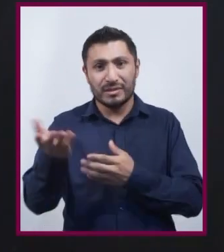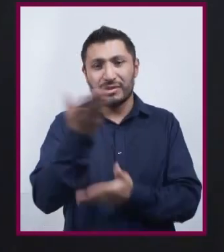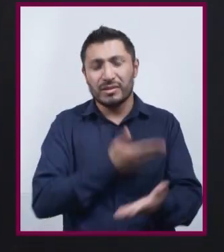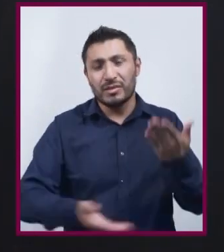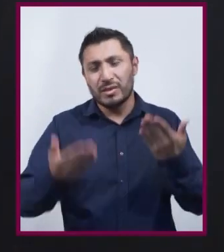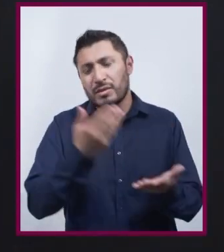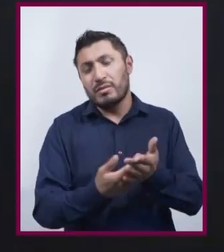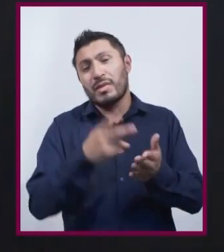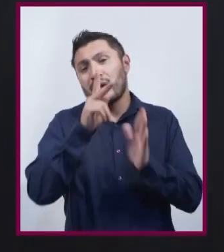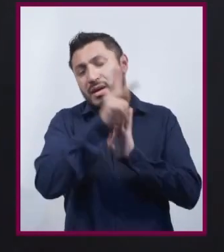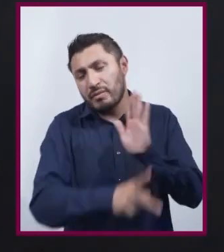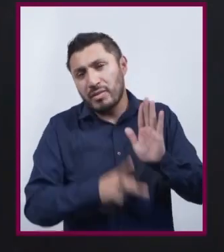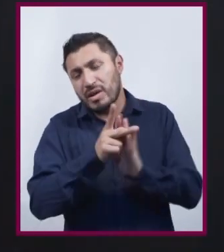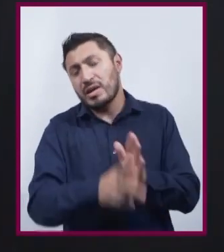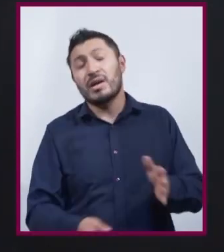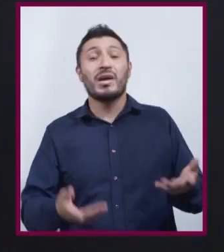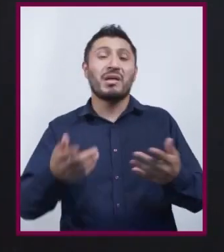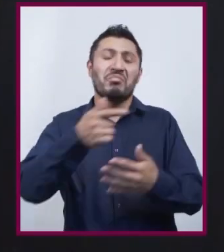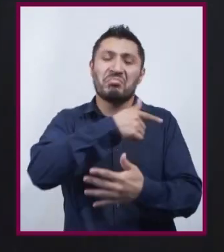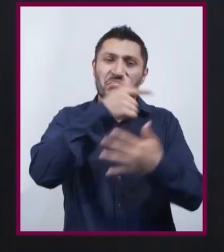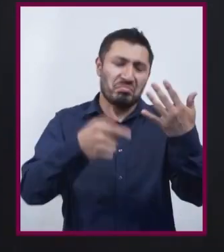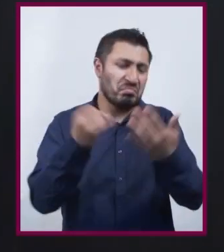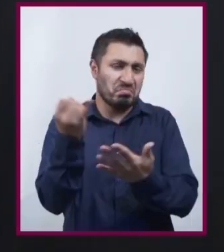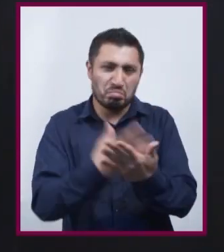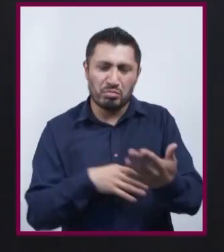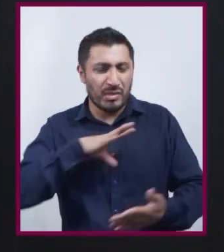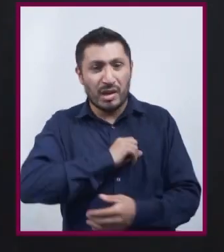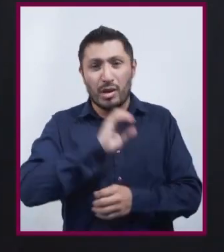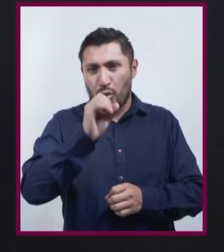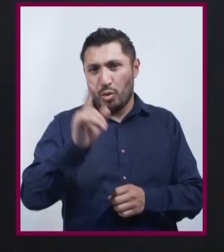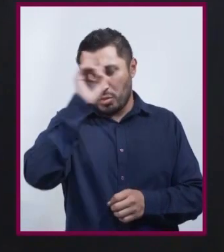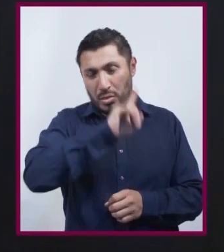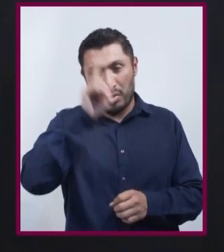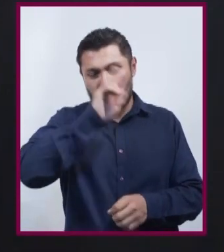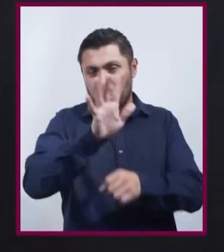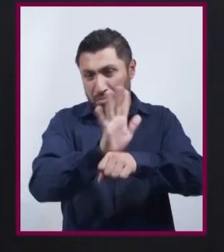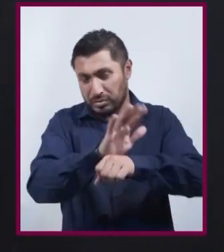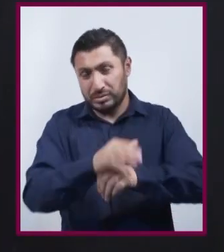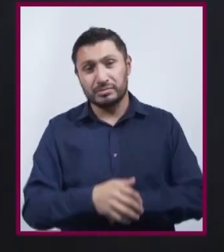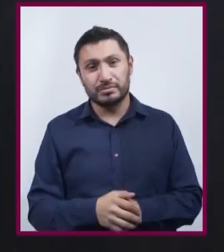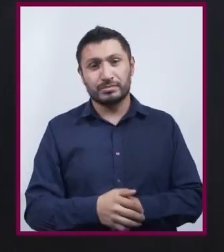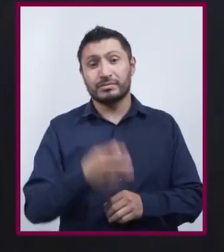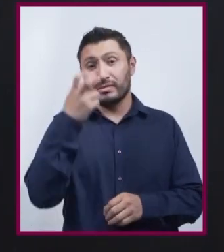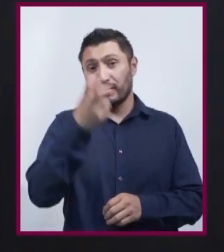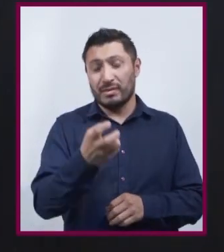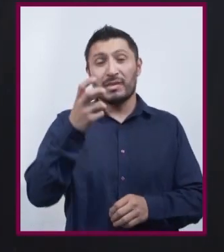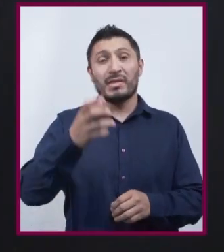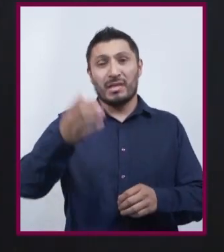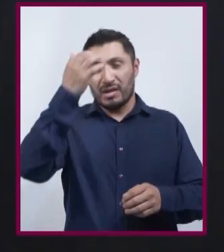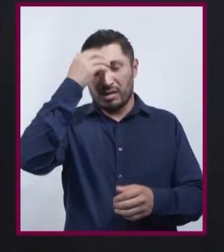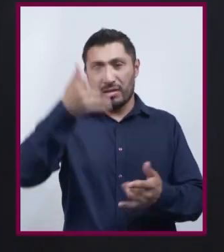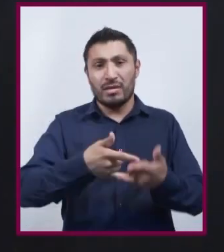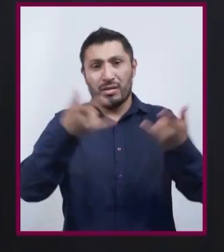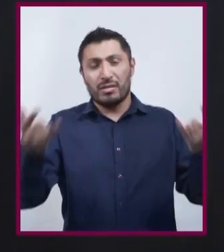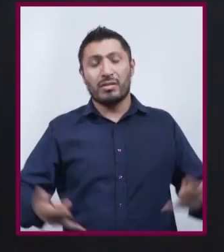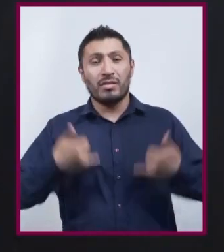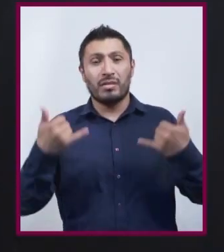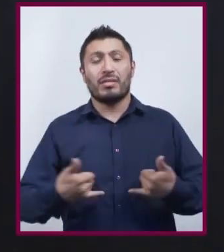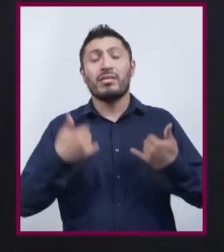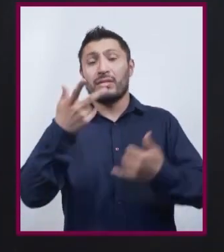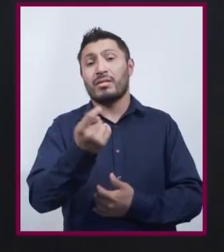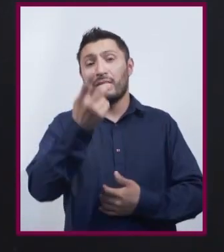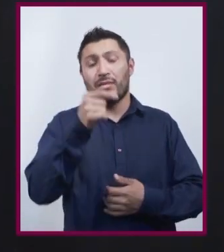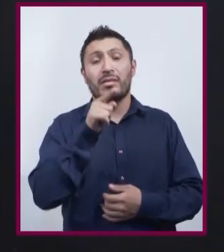tu película, documental, imagen favorita o alguna recomendación cinematográfica. Esto fue Conciencia Histórica